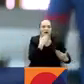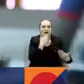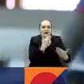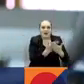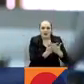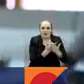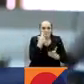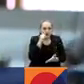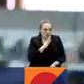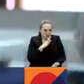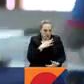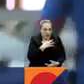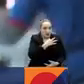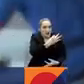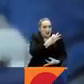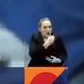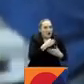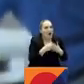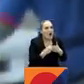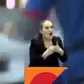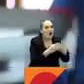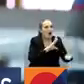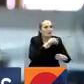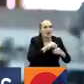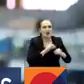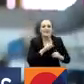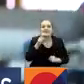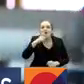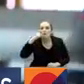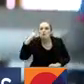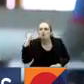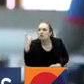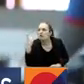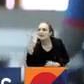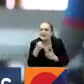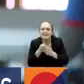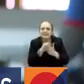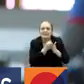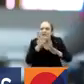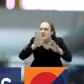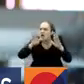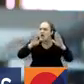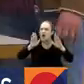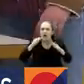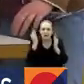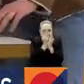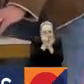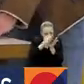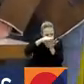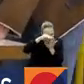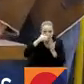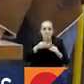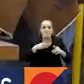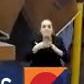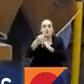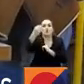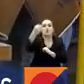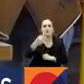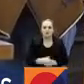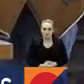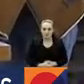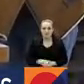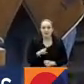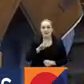lo que uno quiere. Siempre hay una oportunidad, buscar un montón, postularse y estudiar un poquito más. El contratar jóvenes de